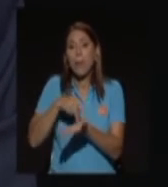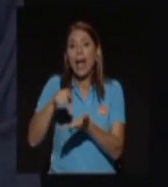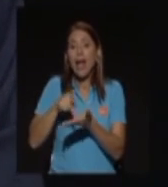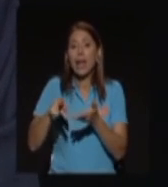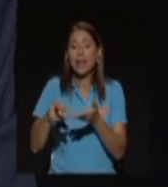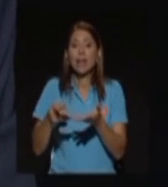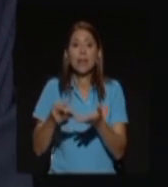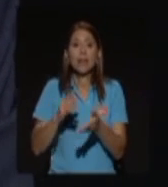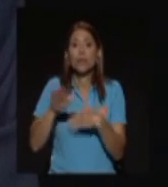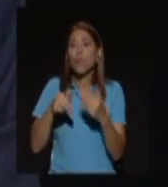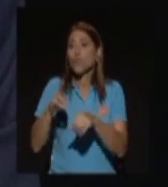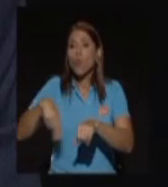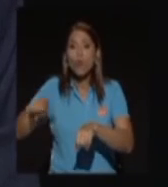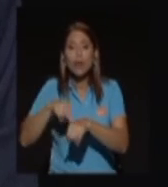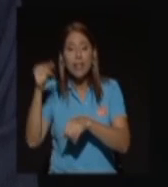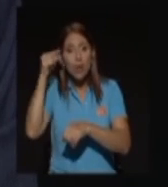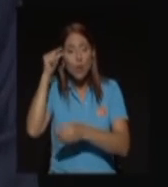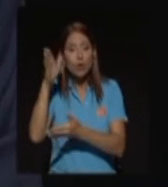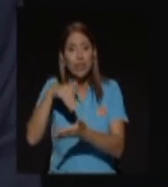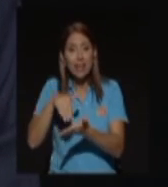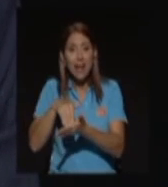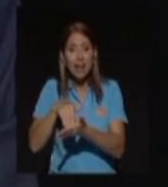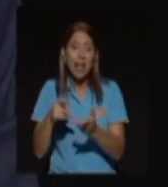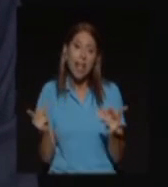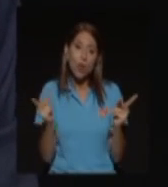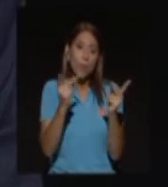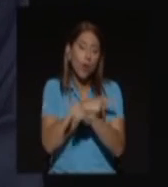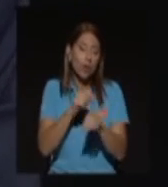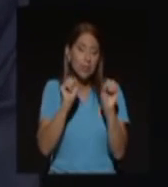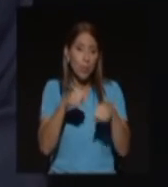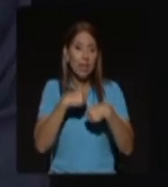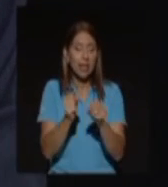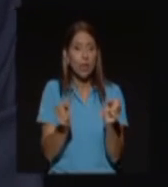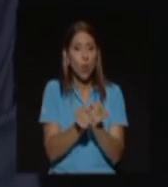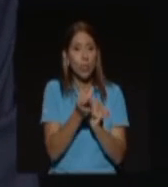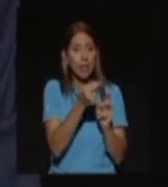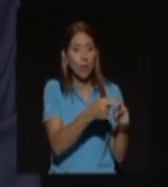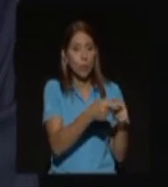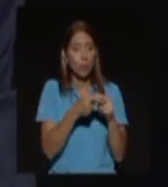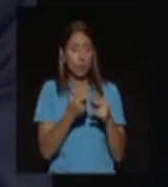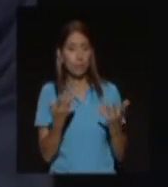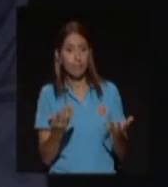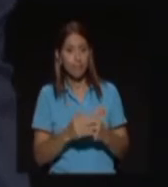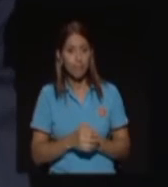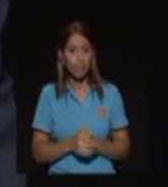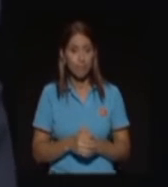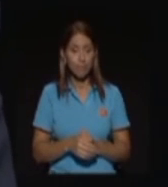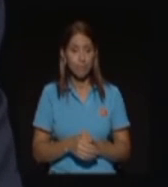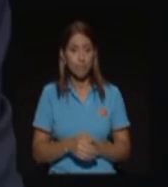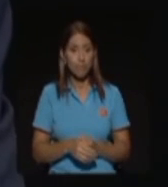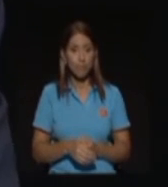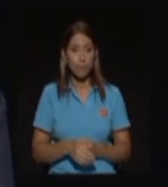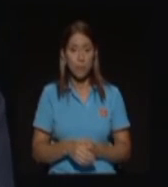peor uso que uno puede hacer de la capacidad de endeudamiento. Entonces, por favor. No, que